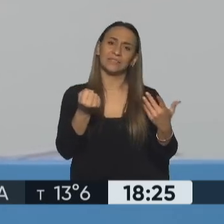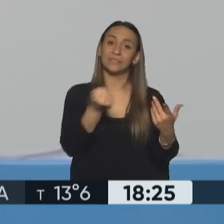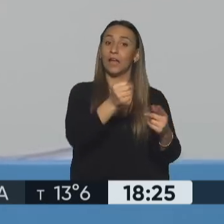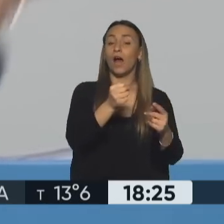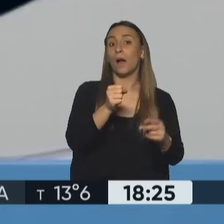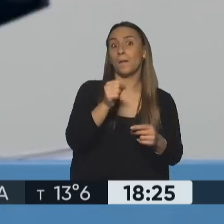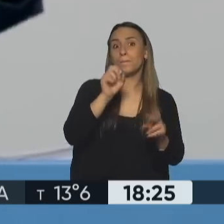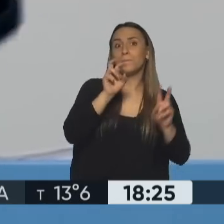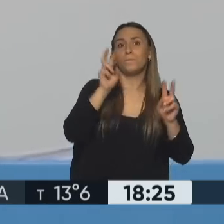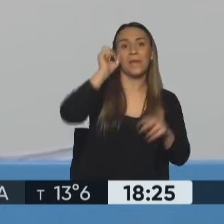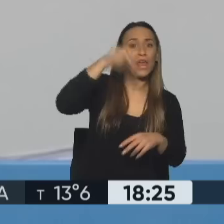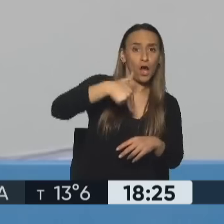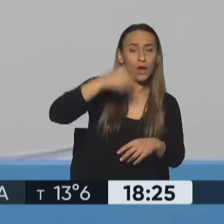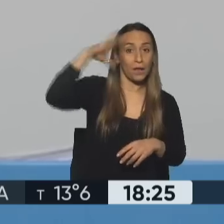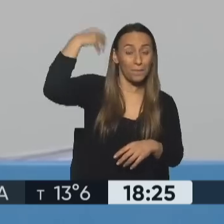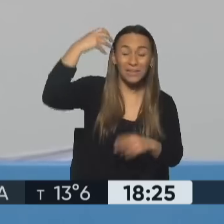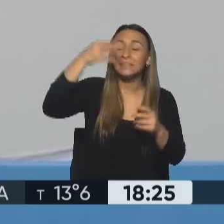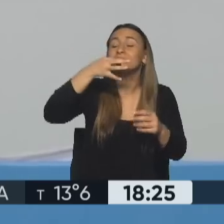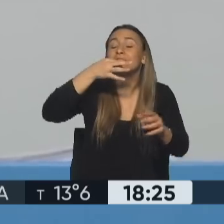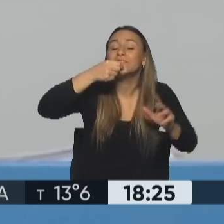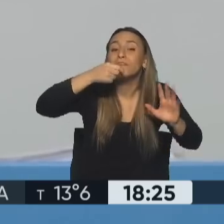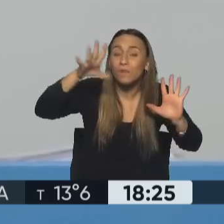lo viera, mamita,